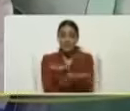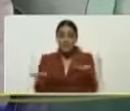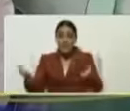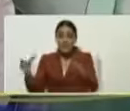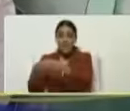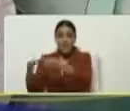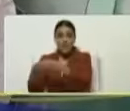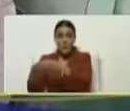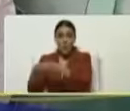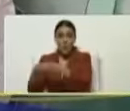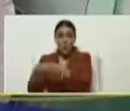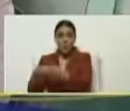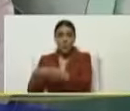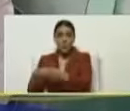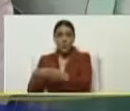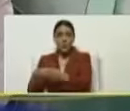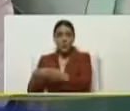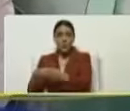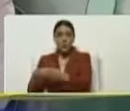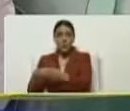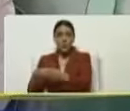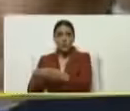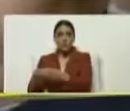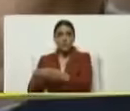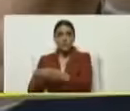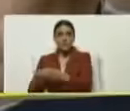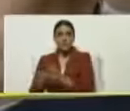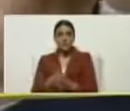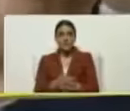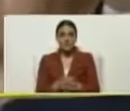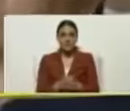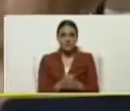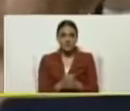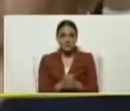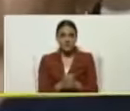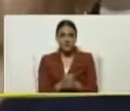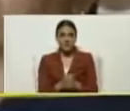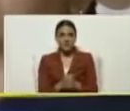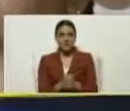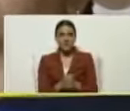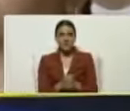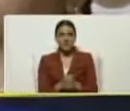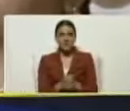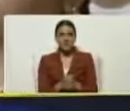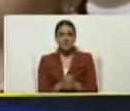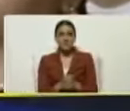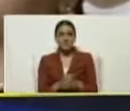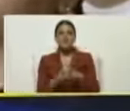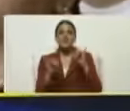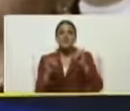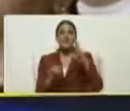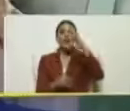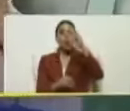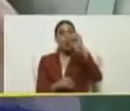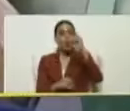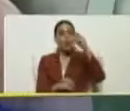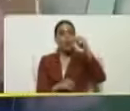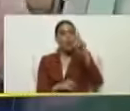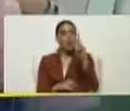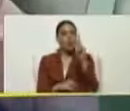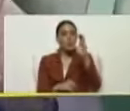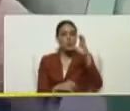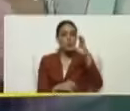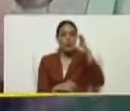Y me escucharon un concepto que voy a repetir 1 millón de veces hasta que los desarrollemos. Y conuquera. Porque creo